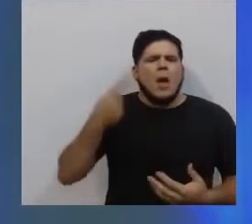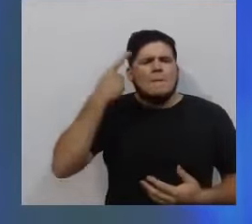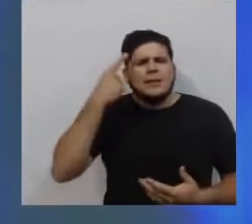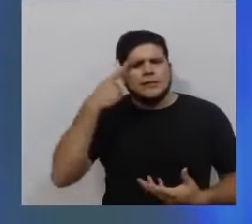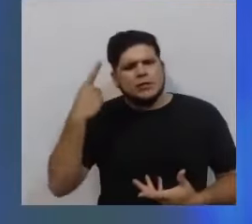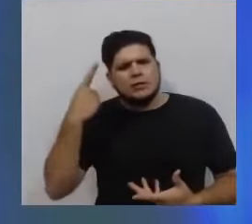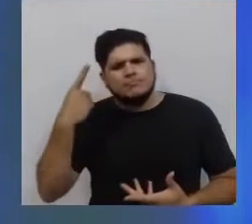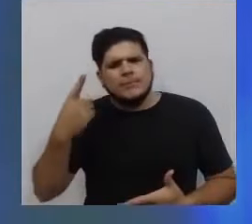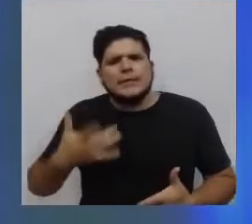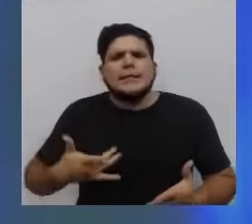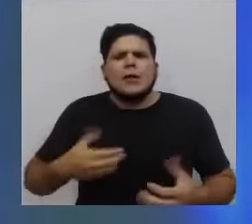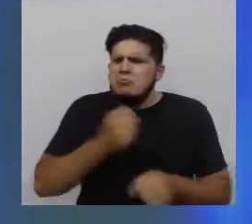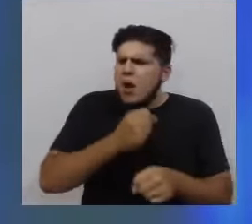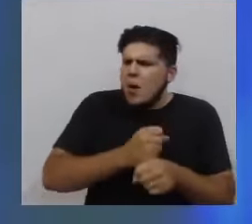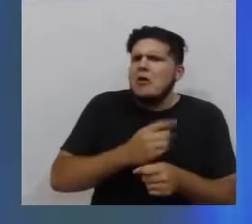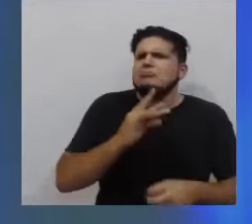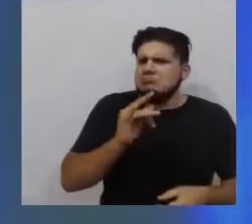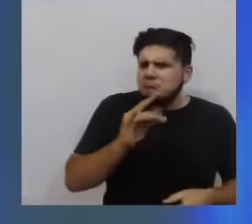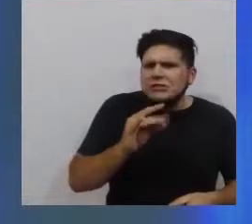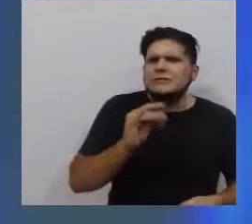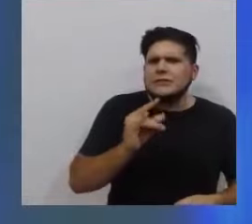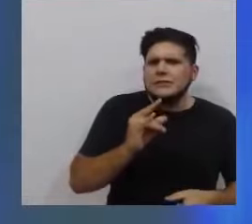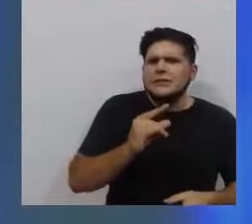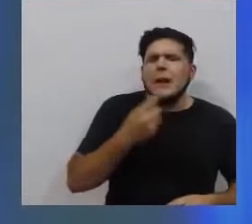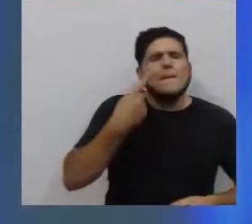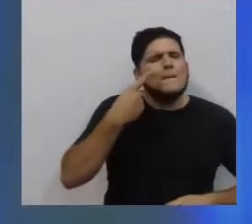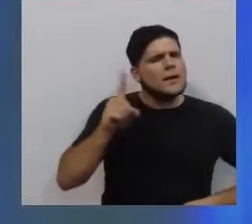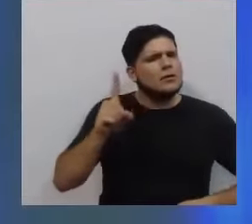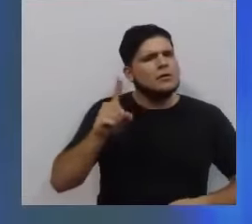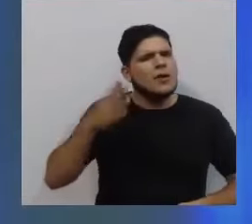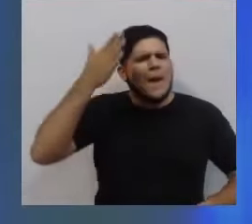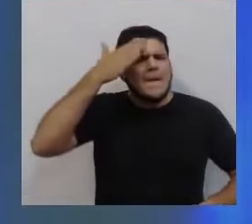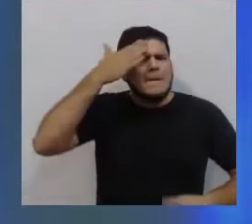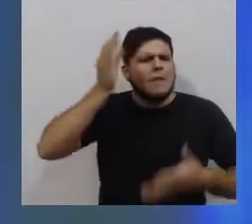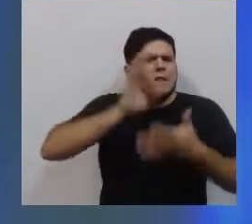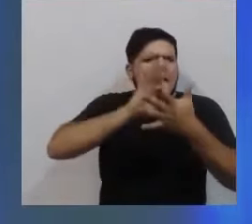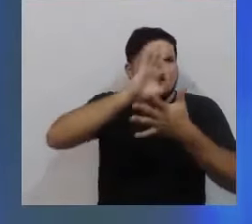hizo que lo difícil no sea imposible